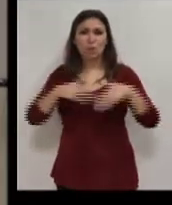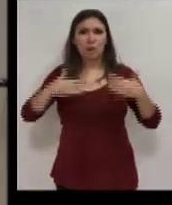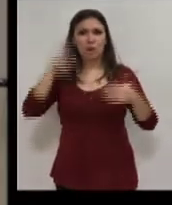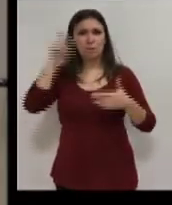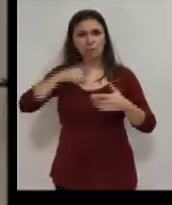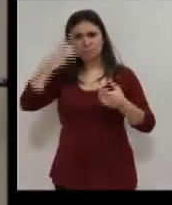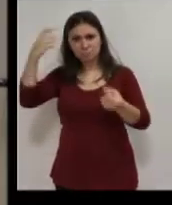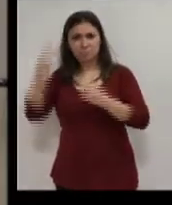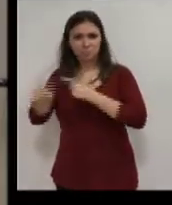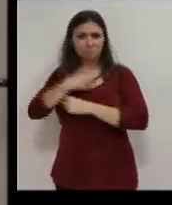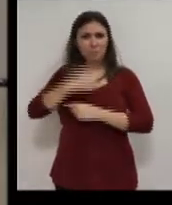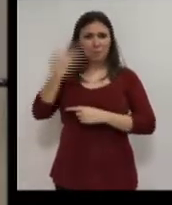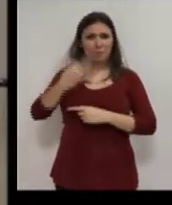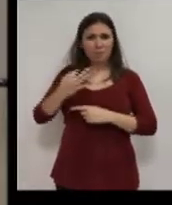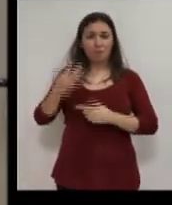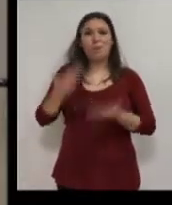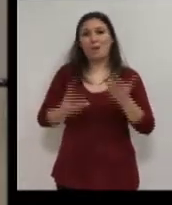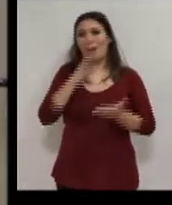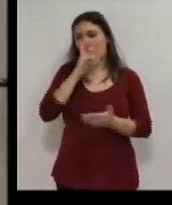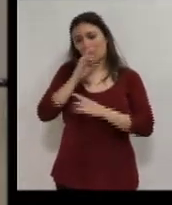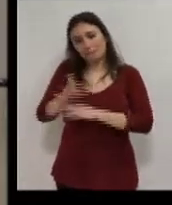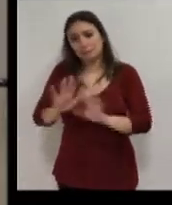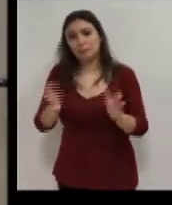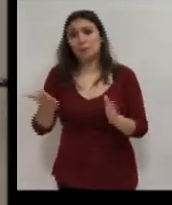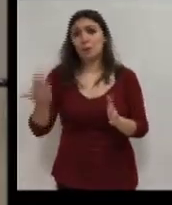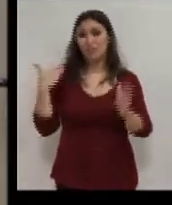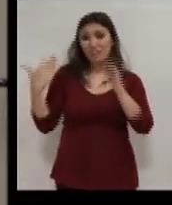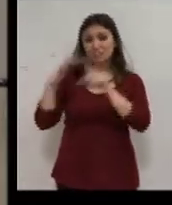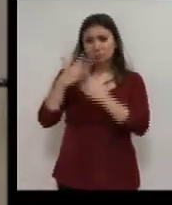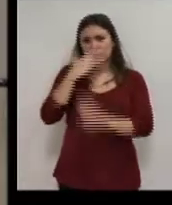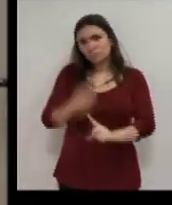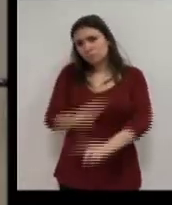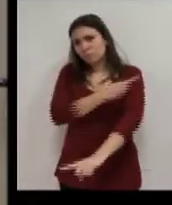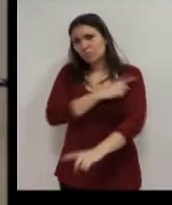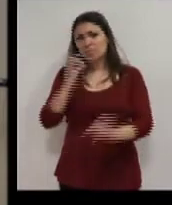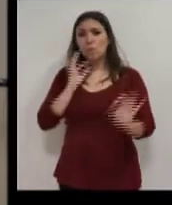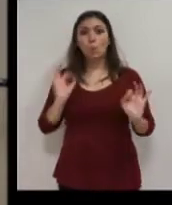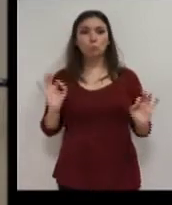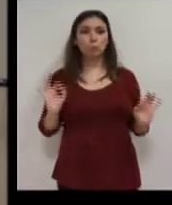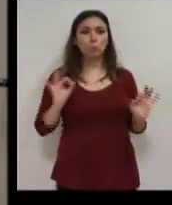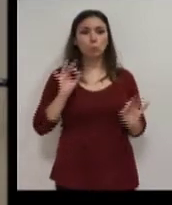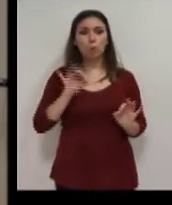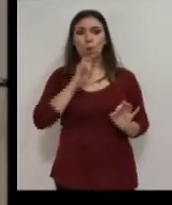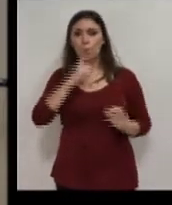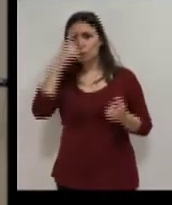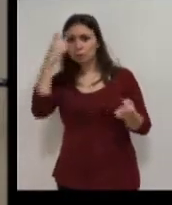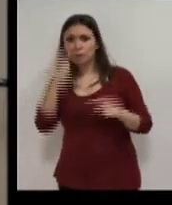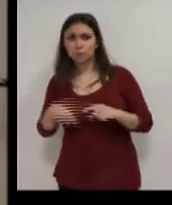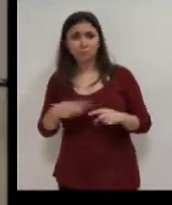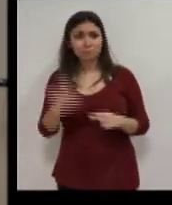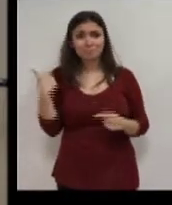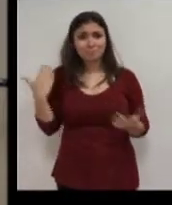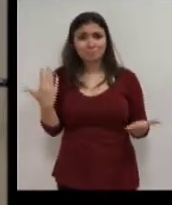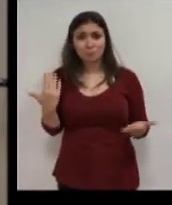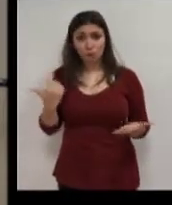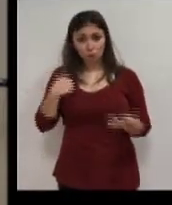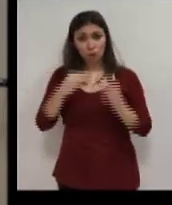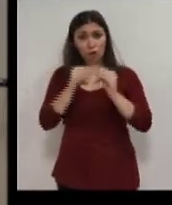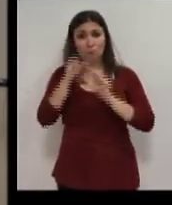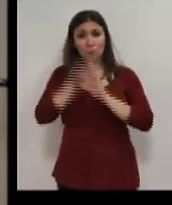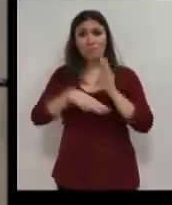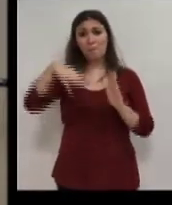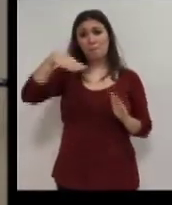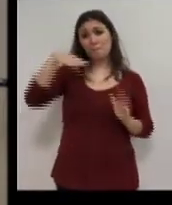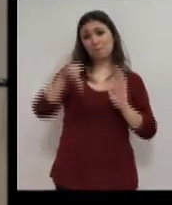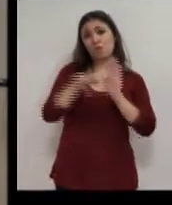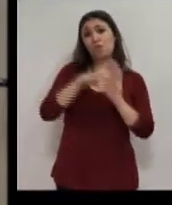era climatizado, por supuesto cualquier ordenador personal de ahora de nosotros era muchísimo más potente que aquello, y eso era un mundo exagerado, en que tenías que saber.